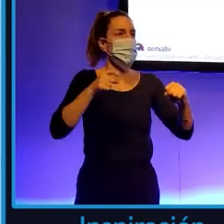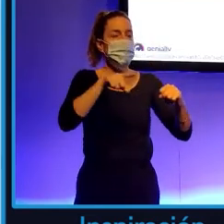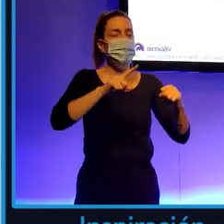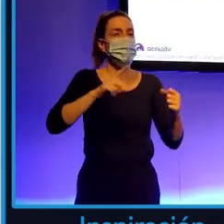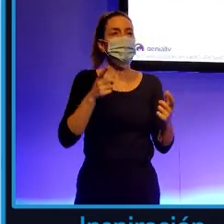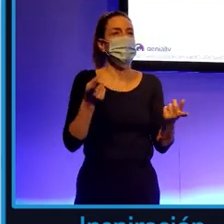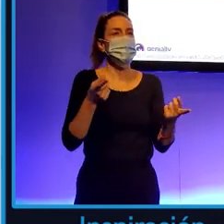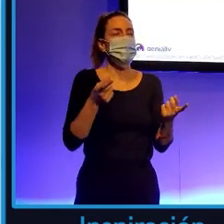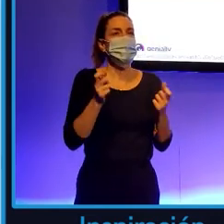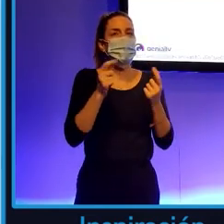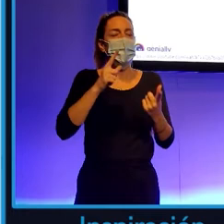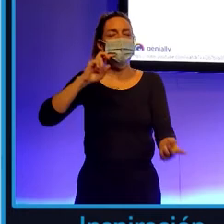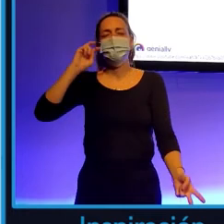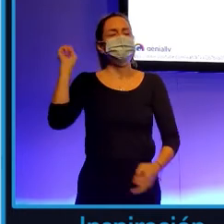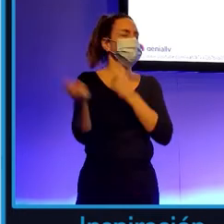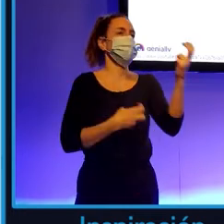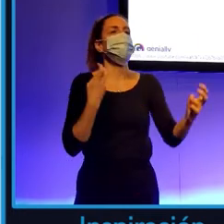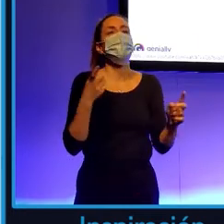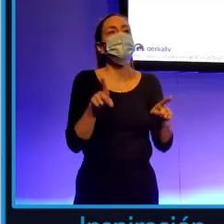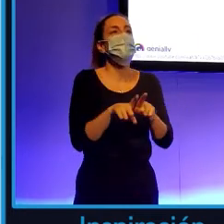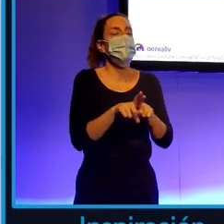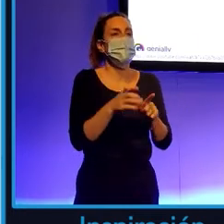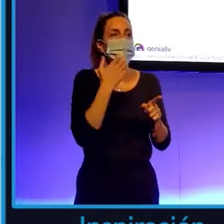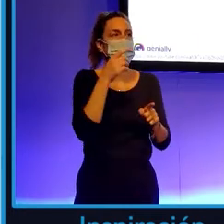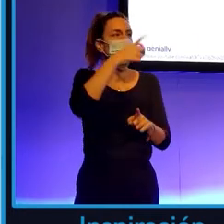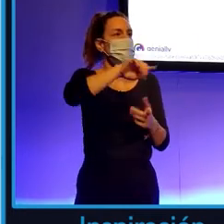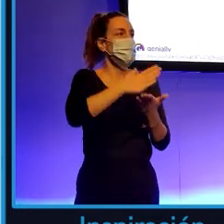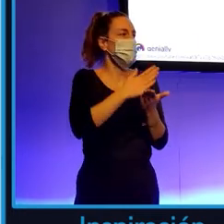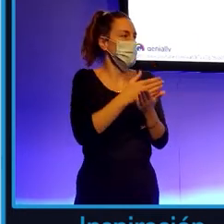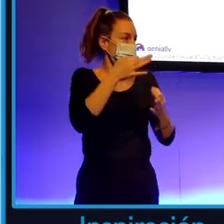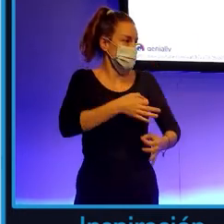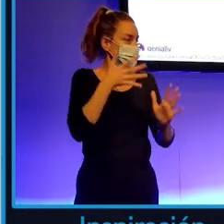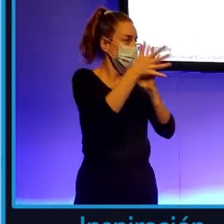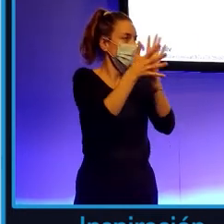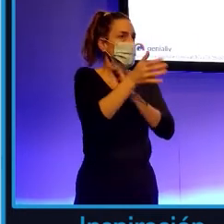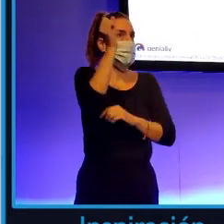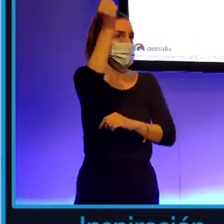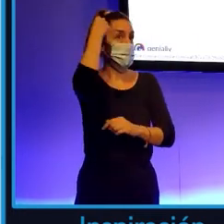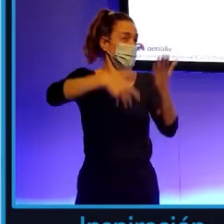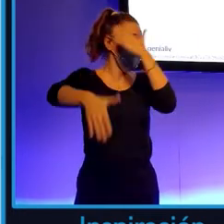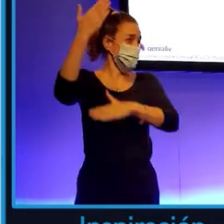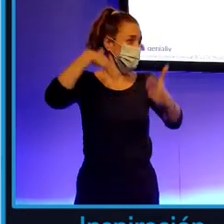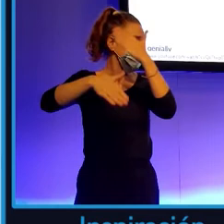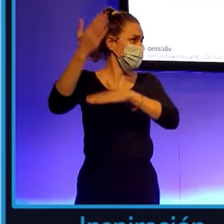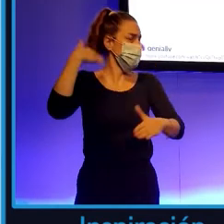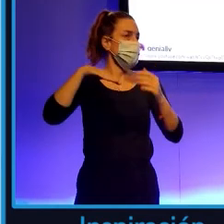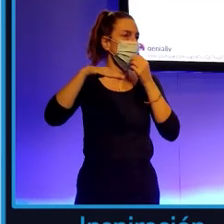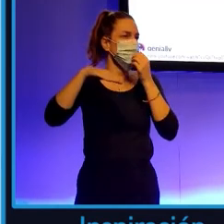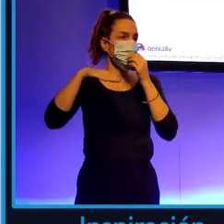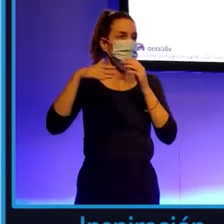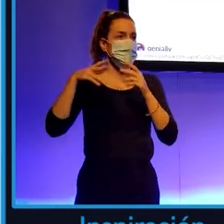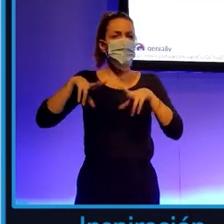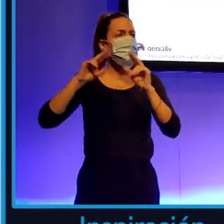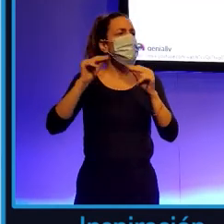como hablar se acordara me imagino que en clase les habrán explicado que la prehistoria es acaba cuando